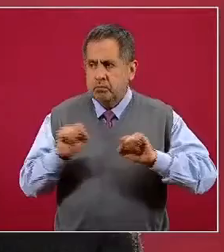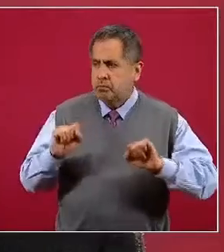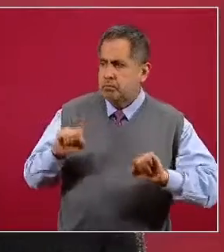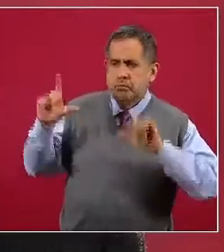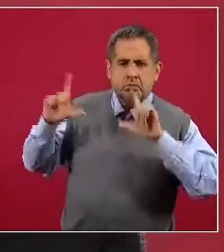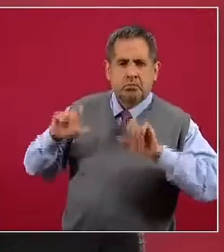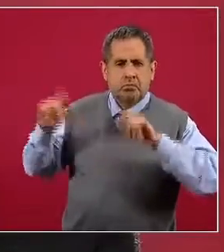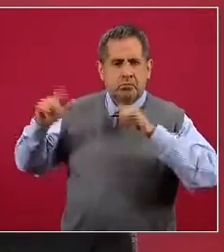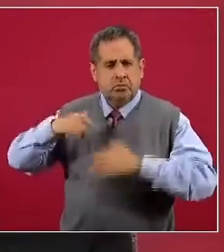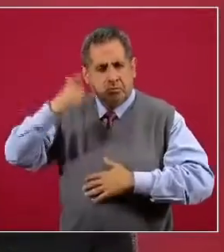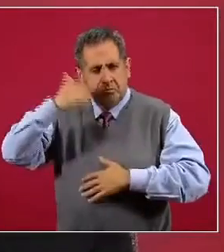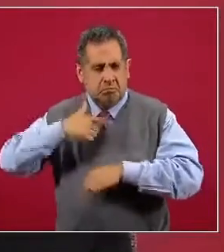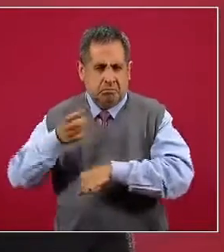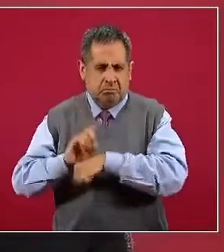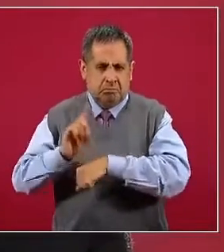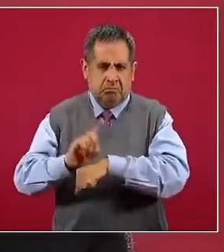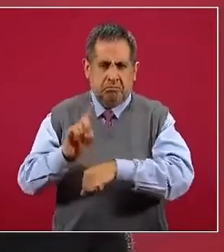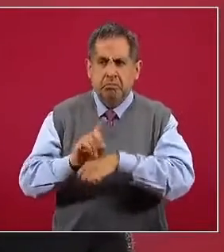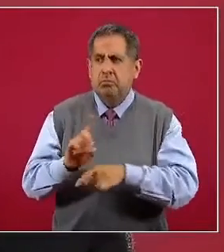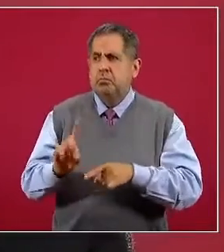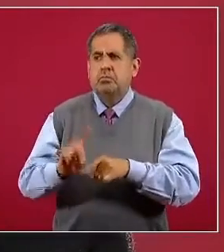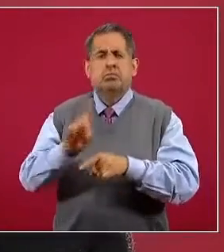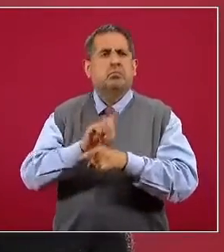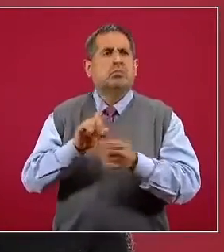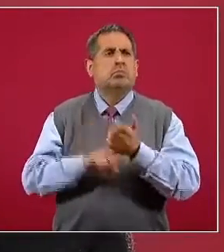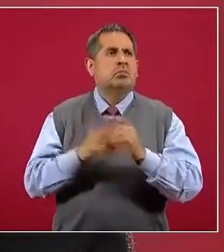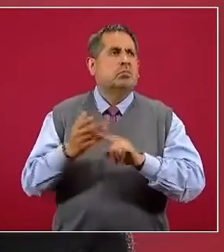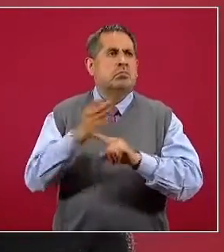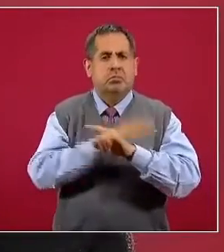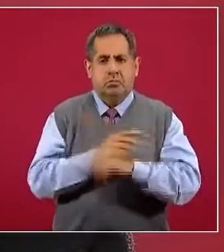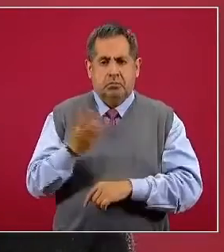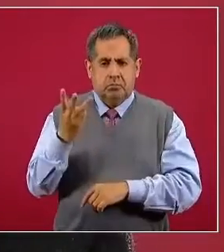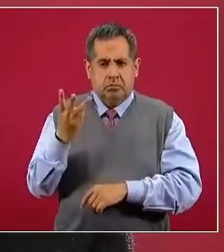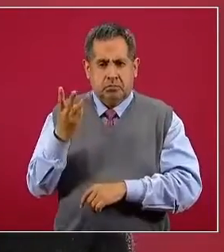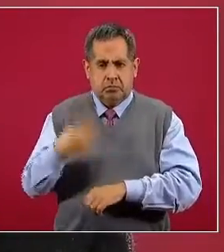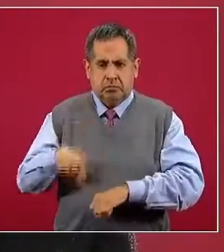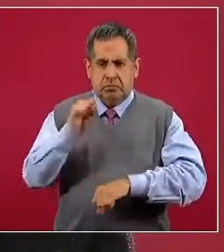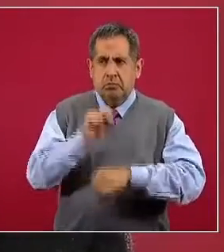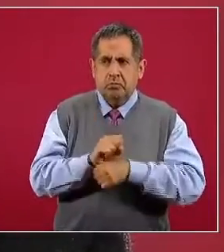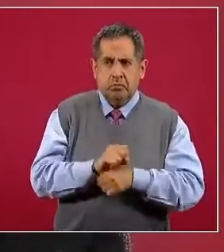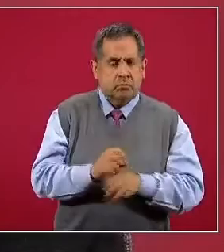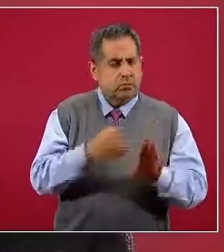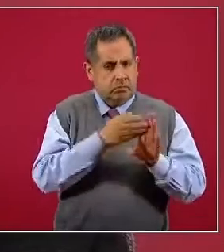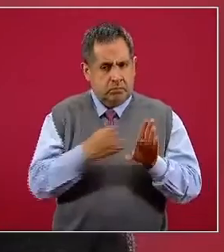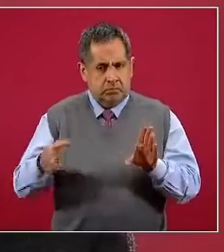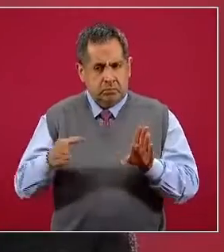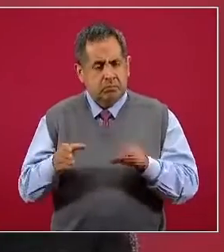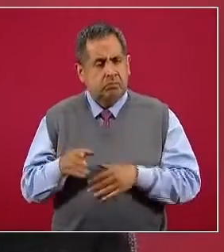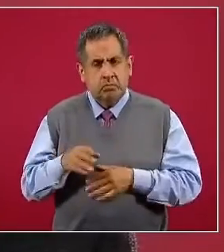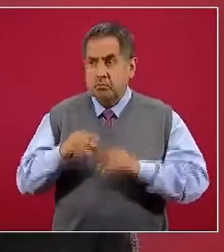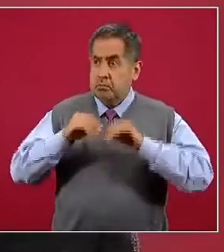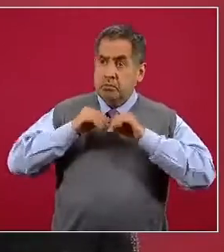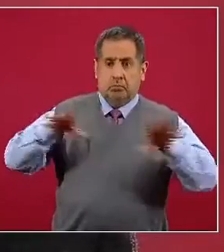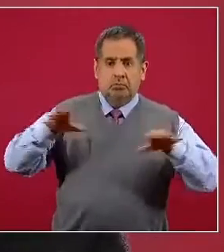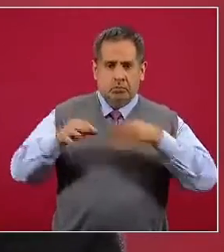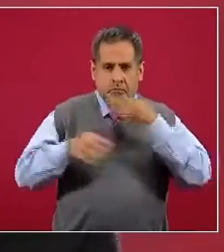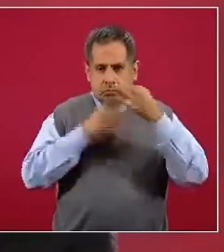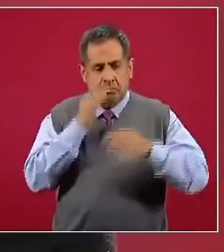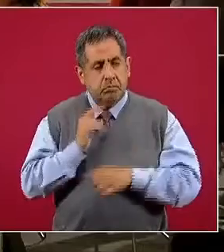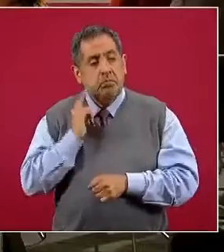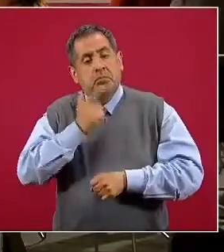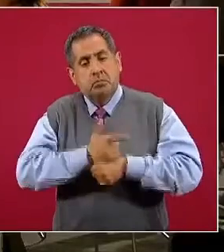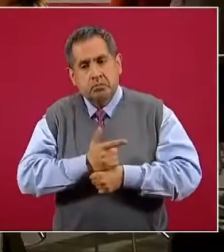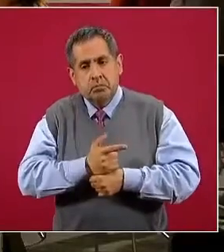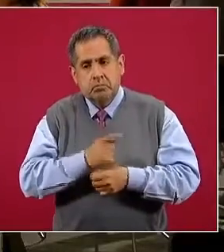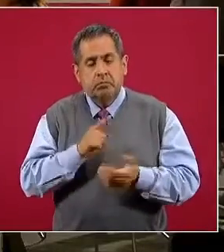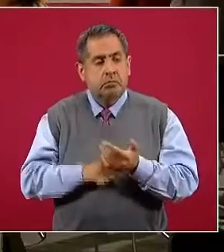las noches, desde hace 3 semanas, un poco más de 3 semanas, el momento en que lo anunciamos, identificamos